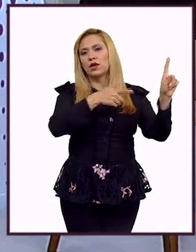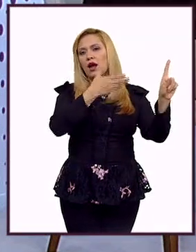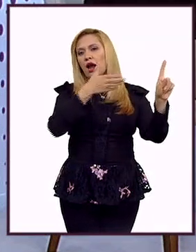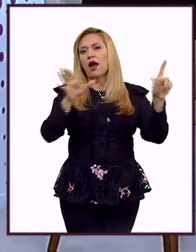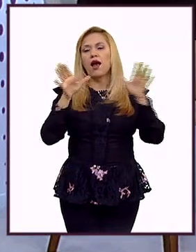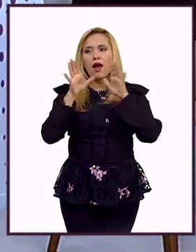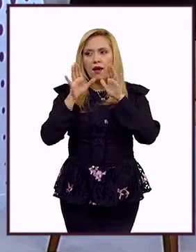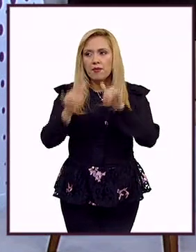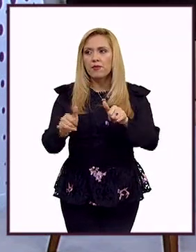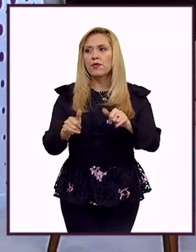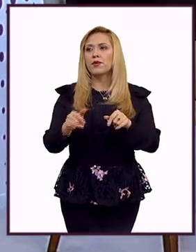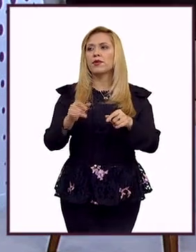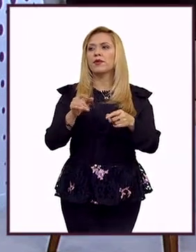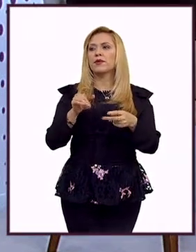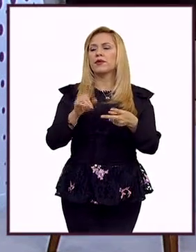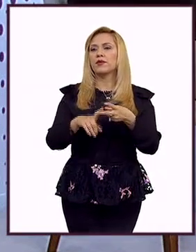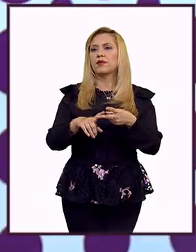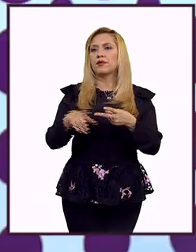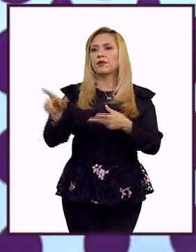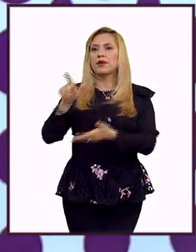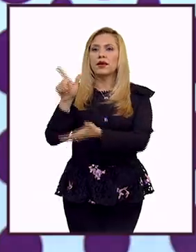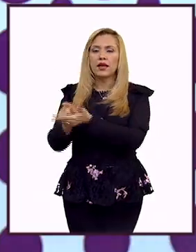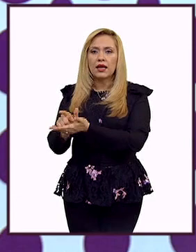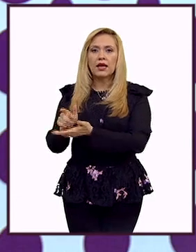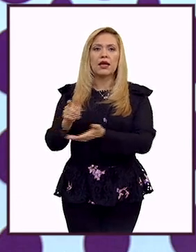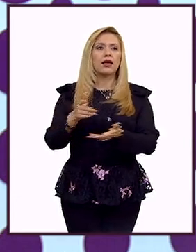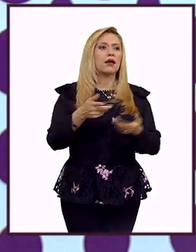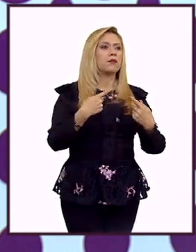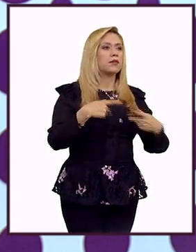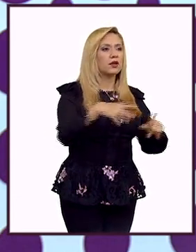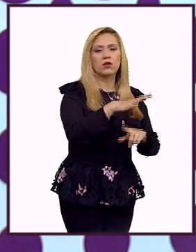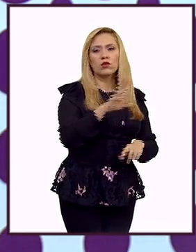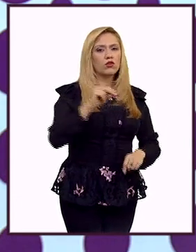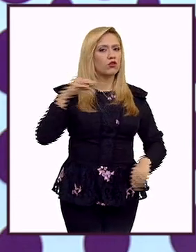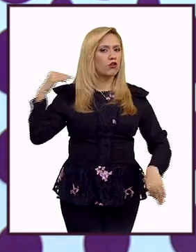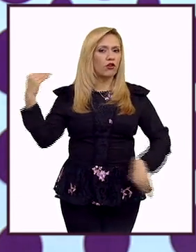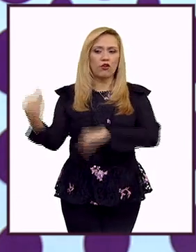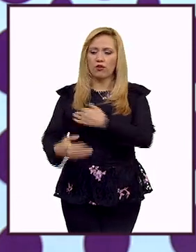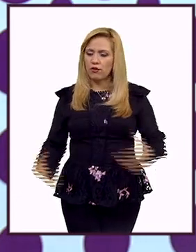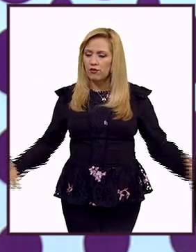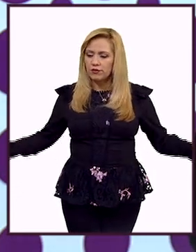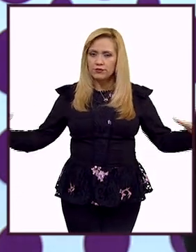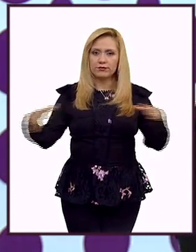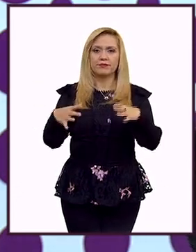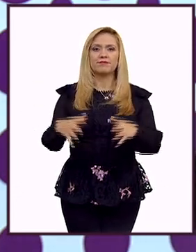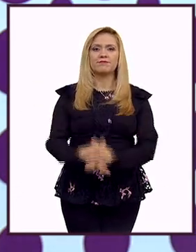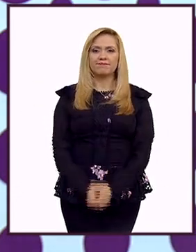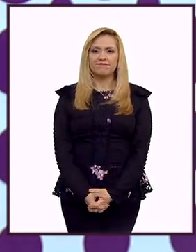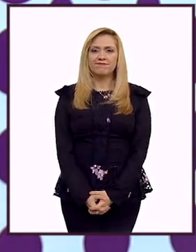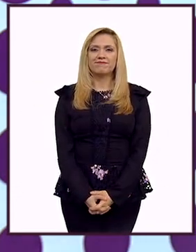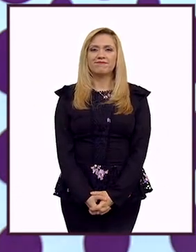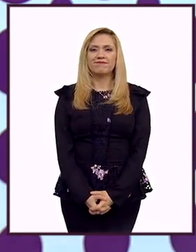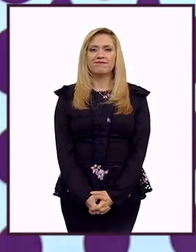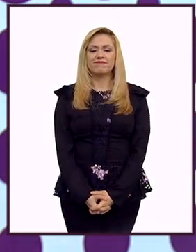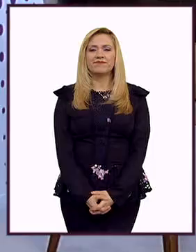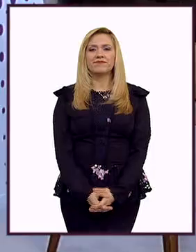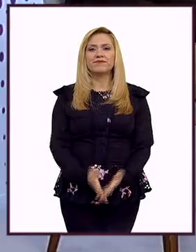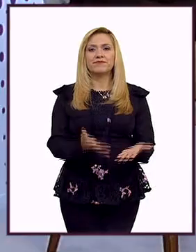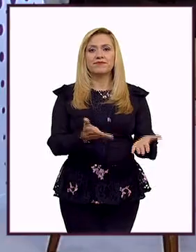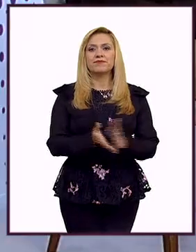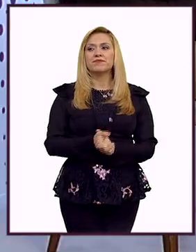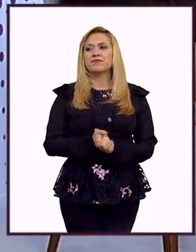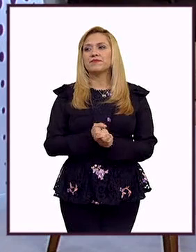solo la parte de jurídica o la parte social, sino que podamos verlo de una manera más integral. Gracias. Claudia, ¿tu